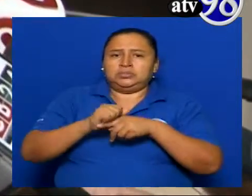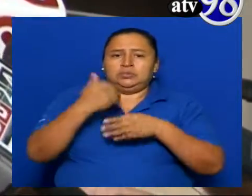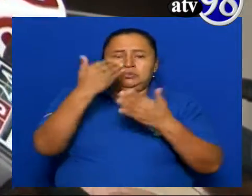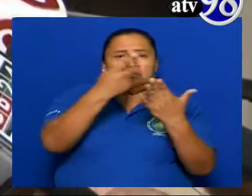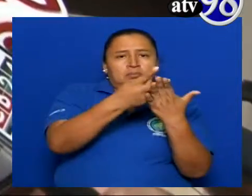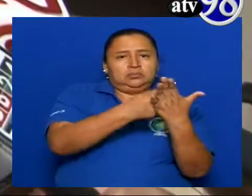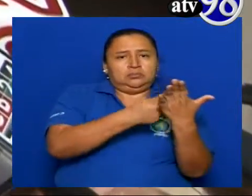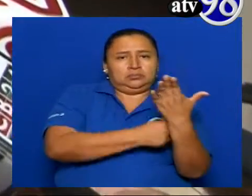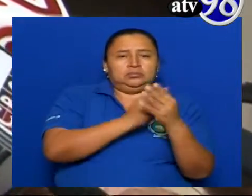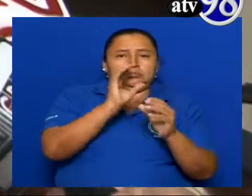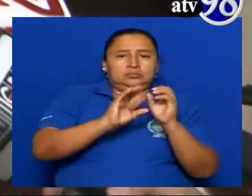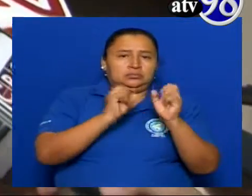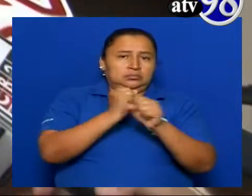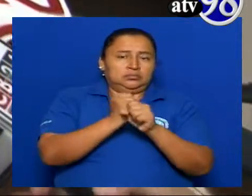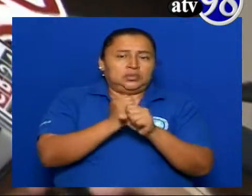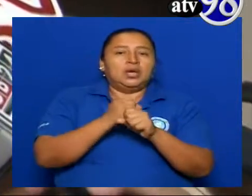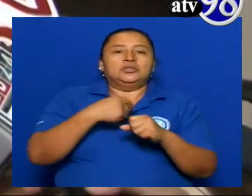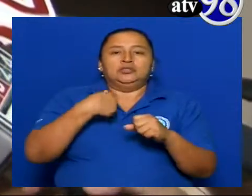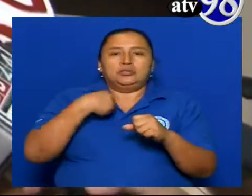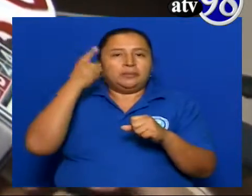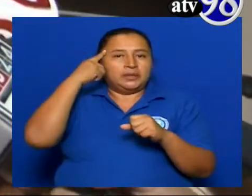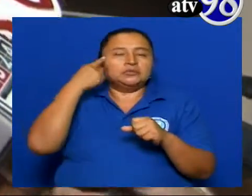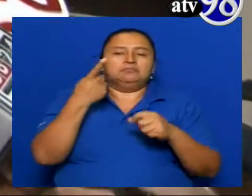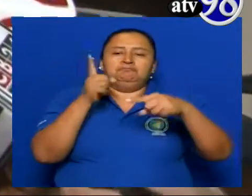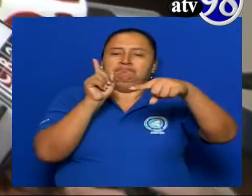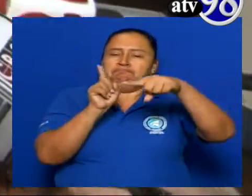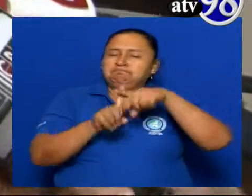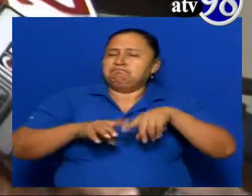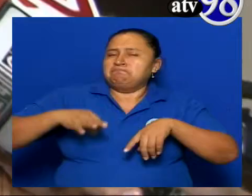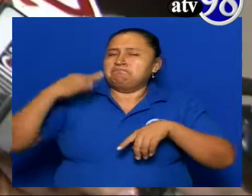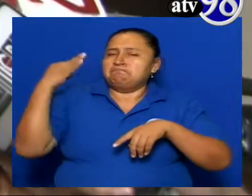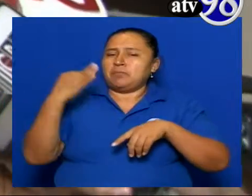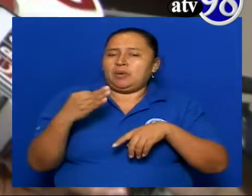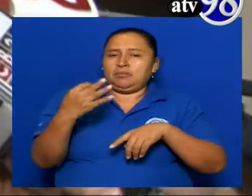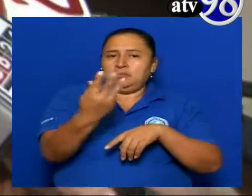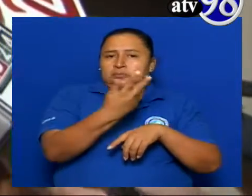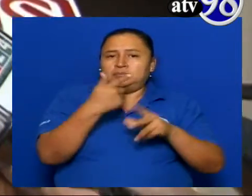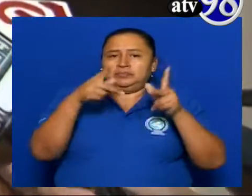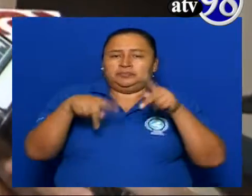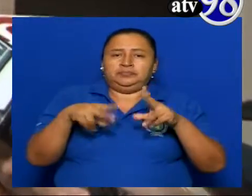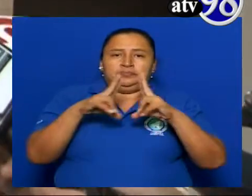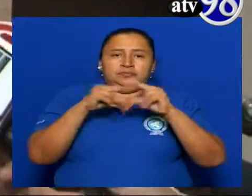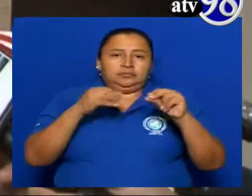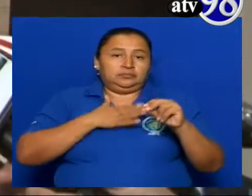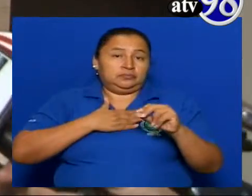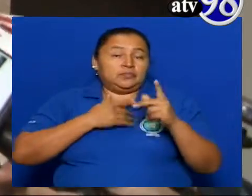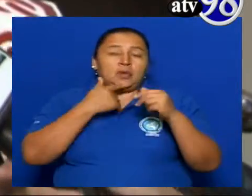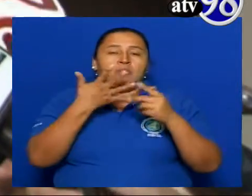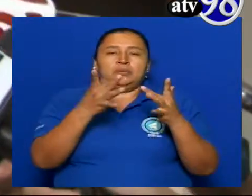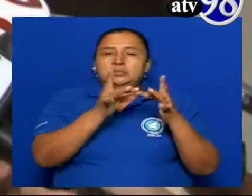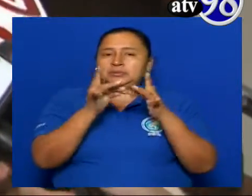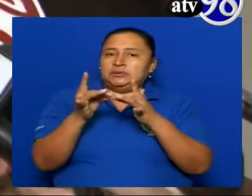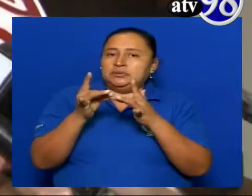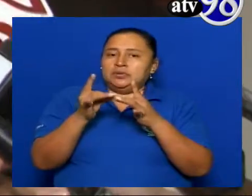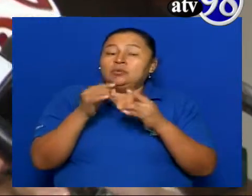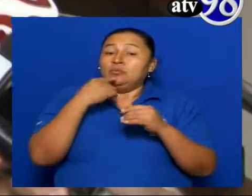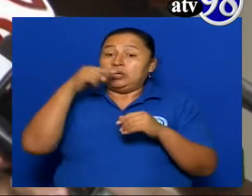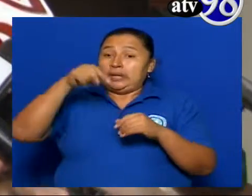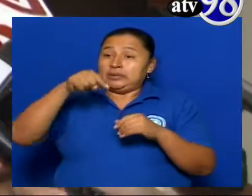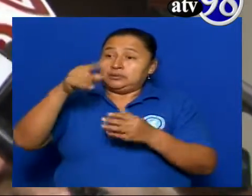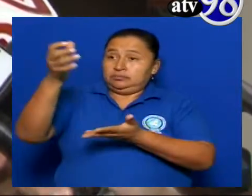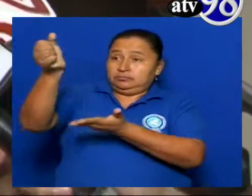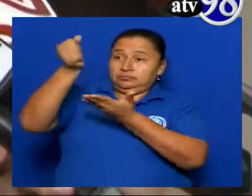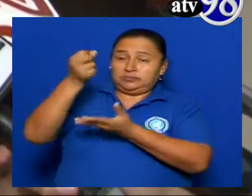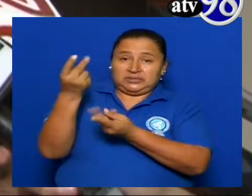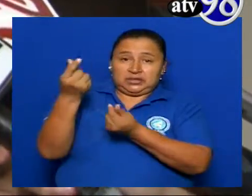presupuestos anuales. Entonces yo creo de que eso es muy positivo para todas las y los nicaragüenses, especialmente porque esos recursos de la